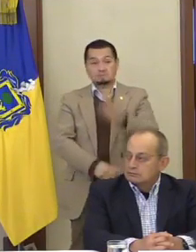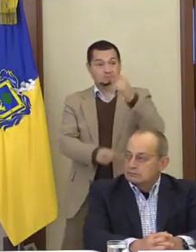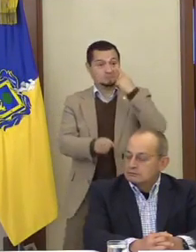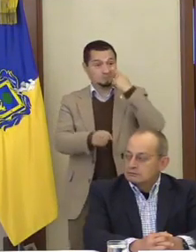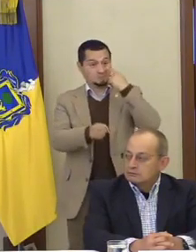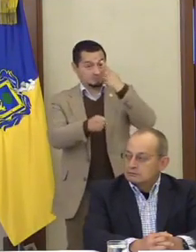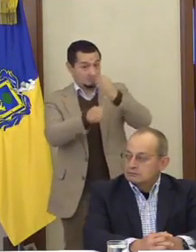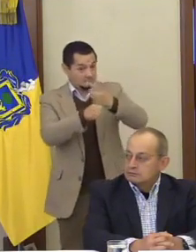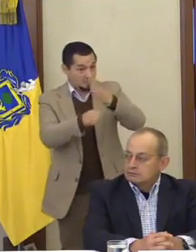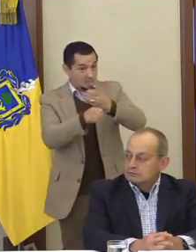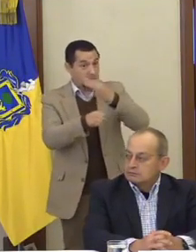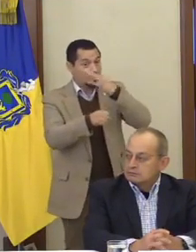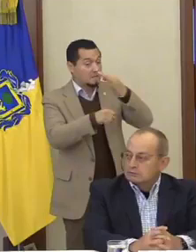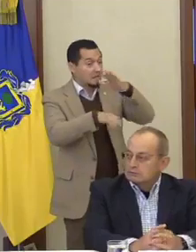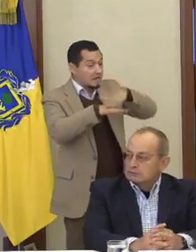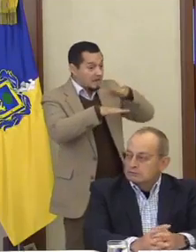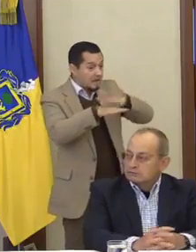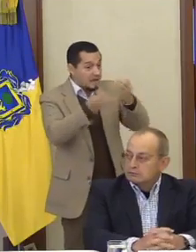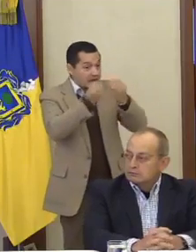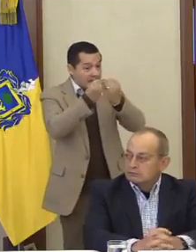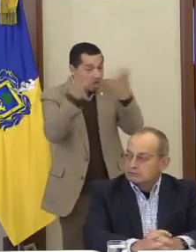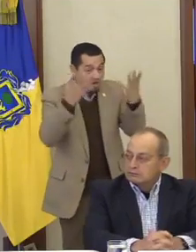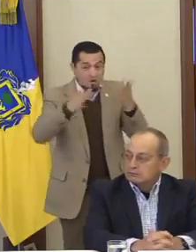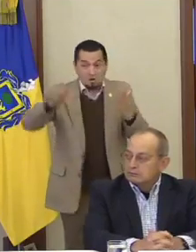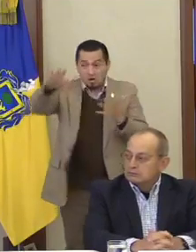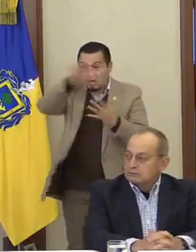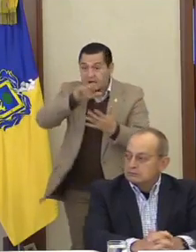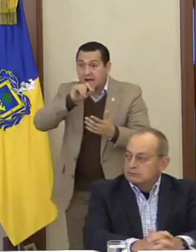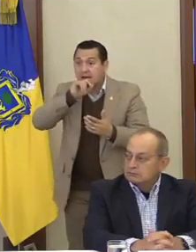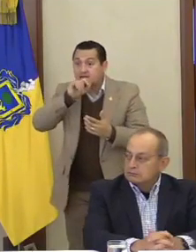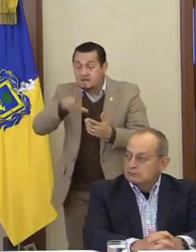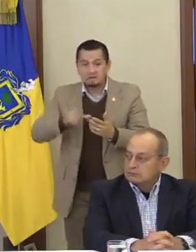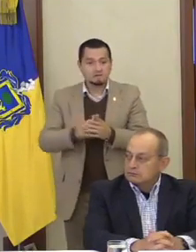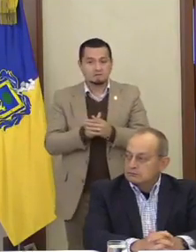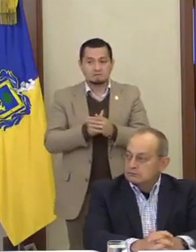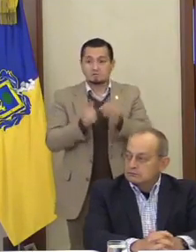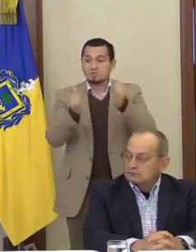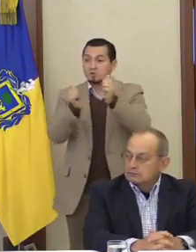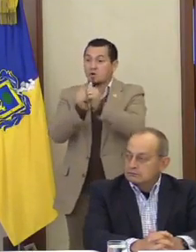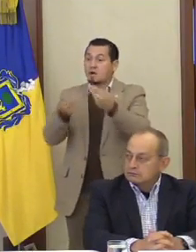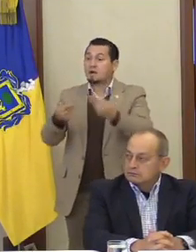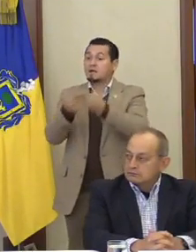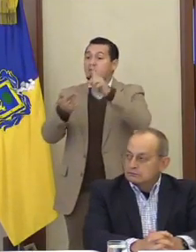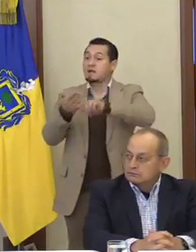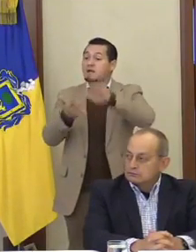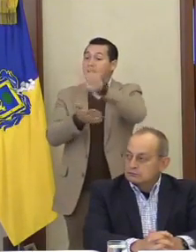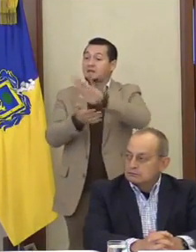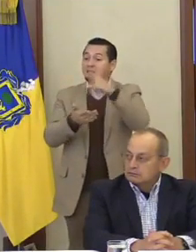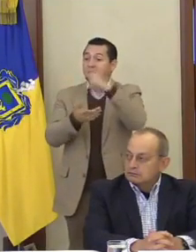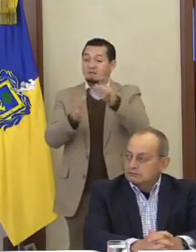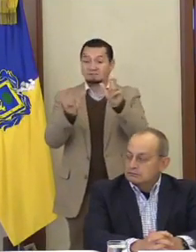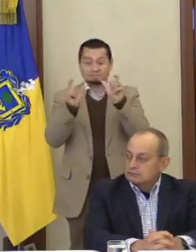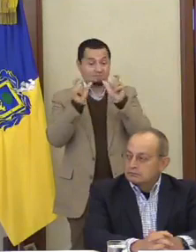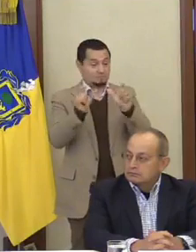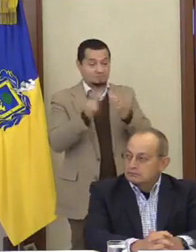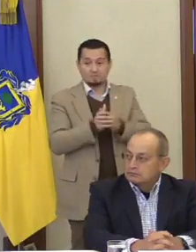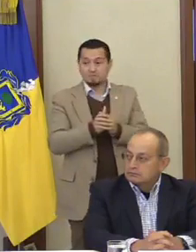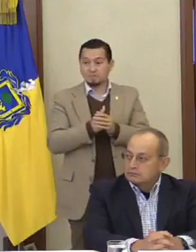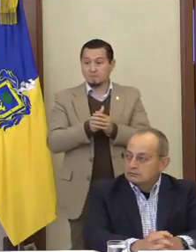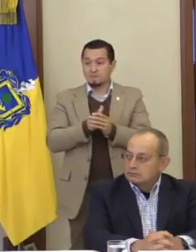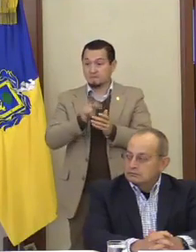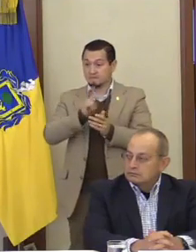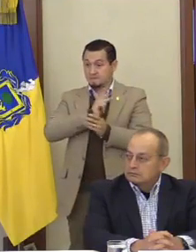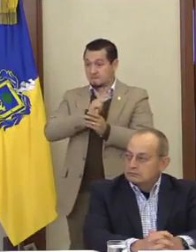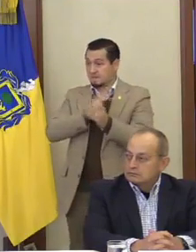Primero, dejar en claro con los jaliscienses y con el Sistema Nacional de Seguridad que en